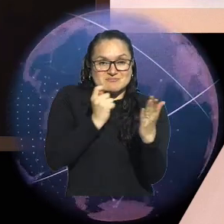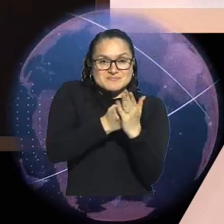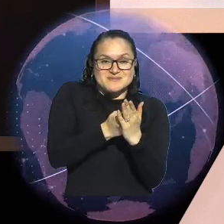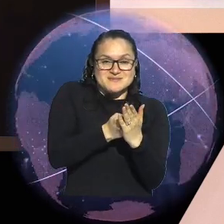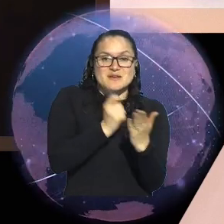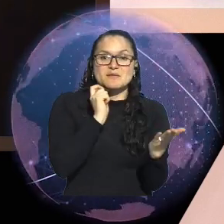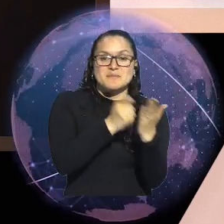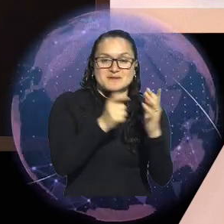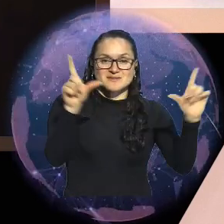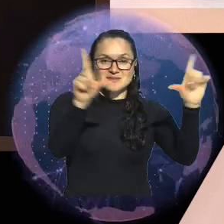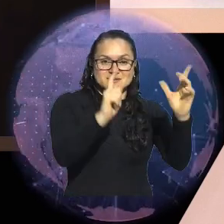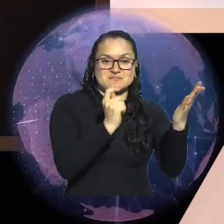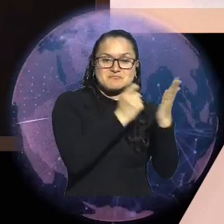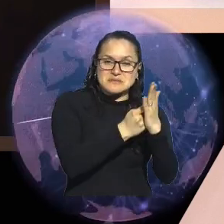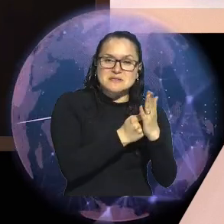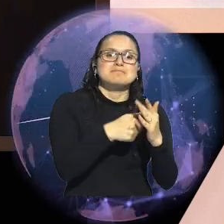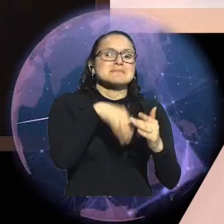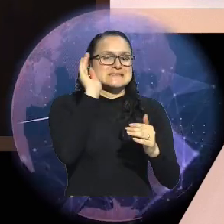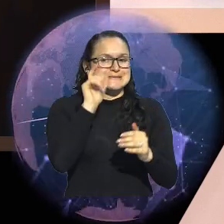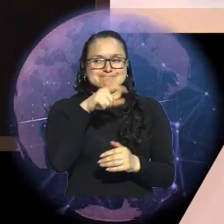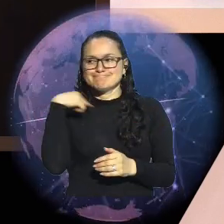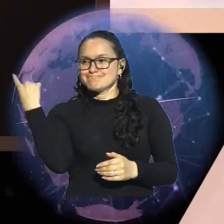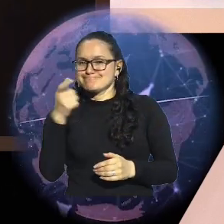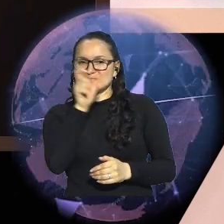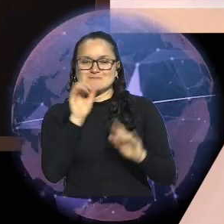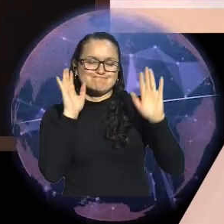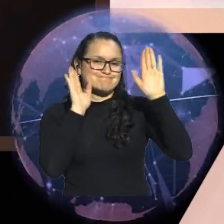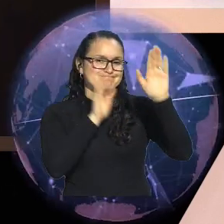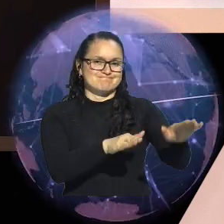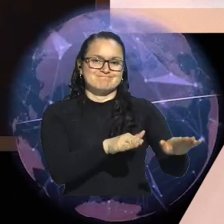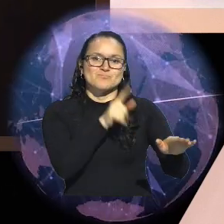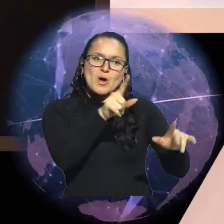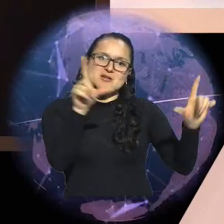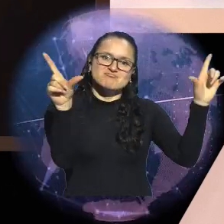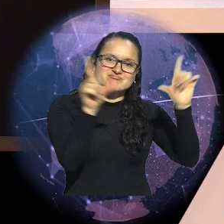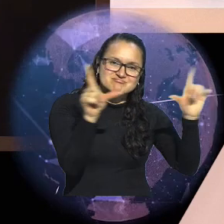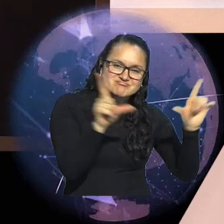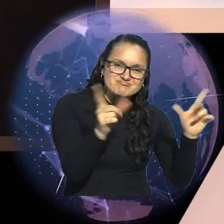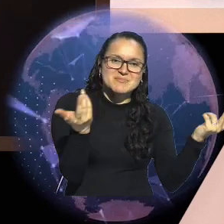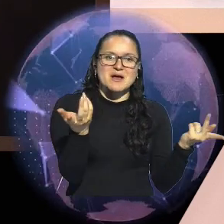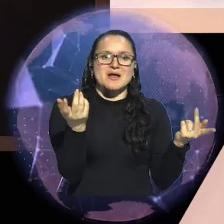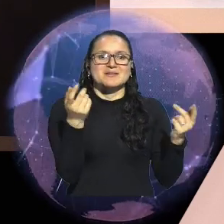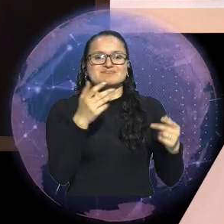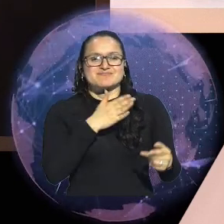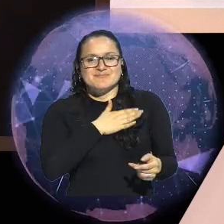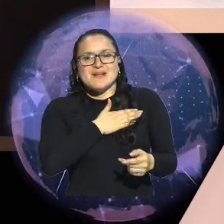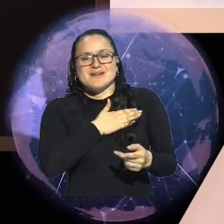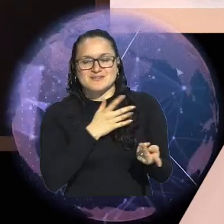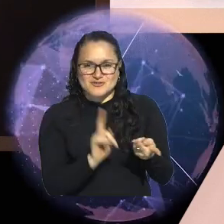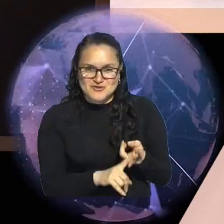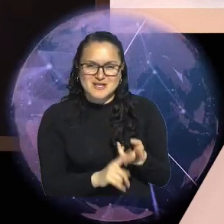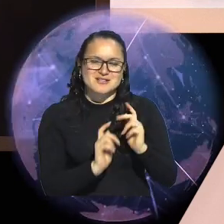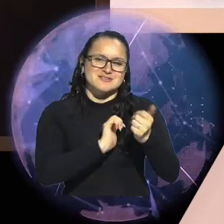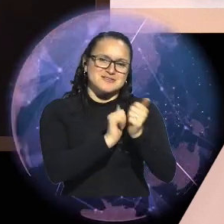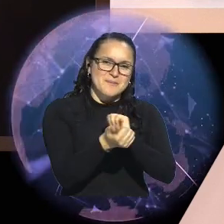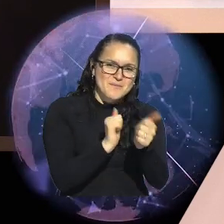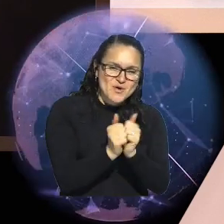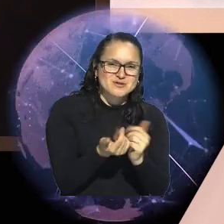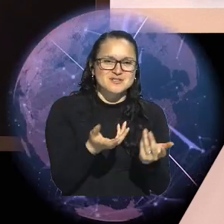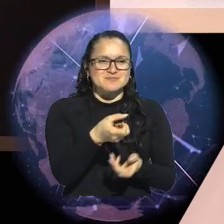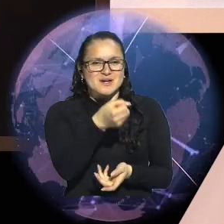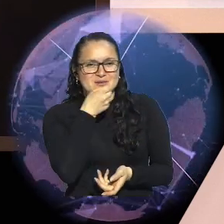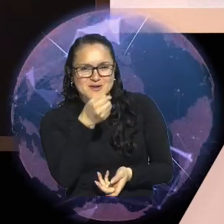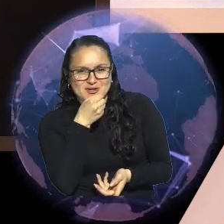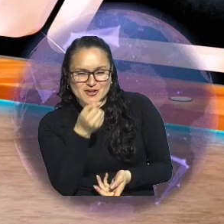siendo la plataforma preferida por los colombianos para el consumo en series películas deportes documentales telenovelas